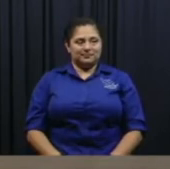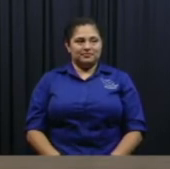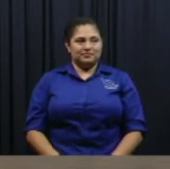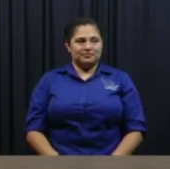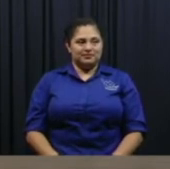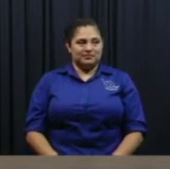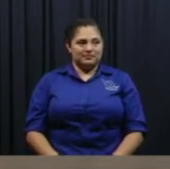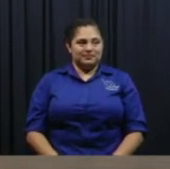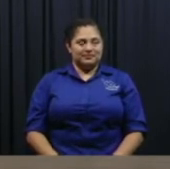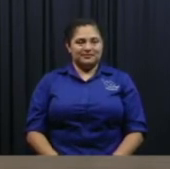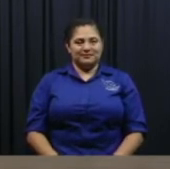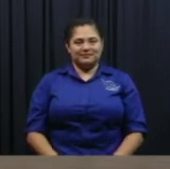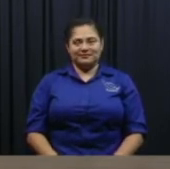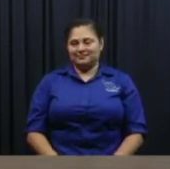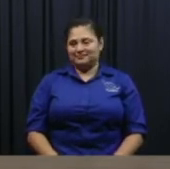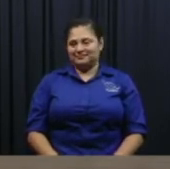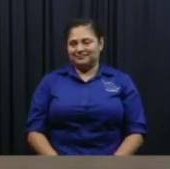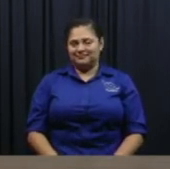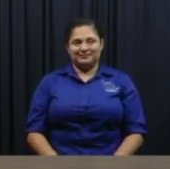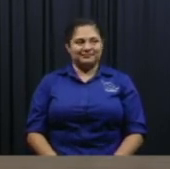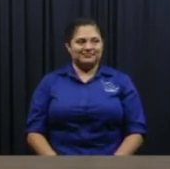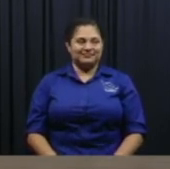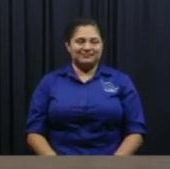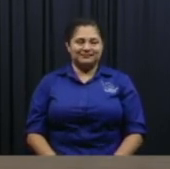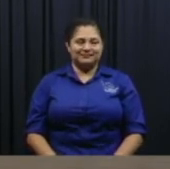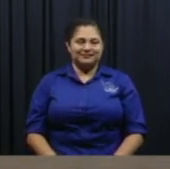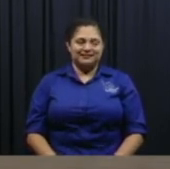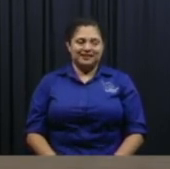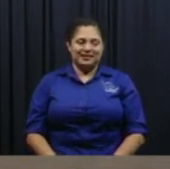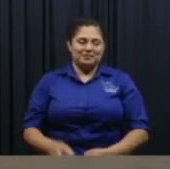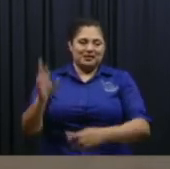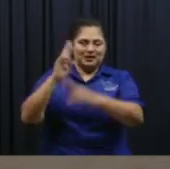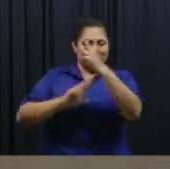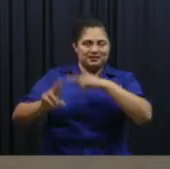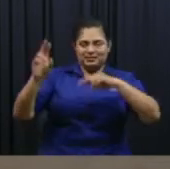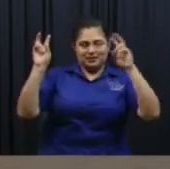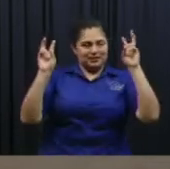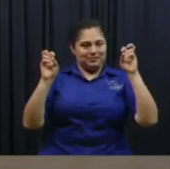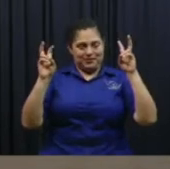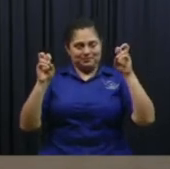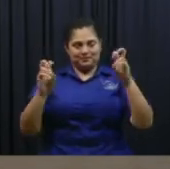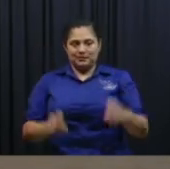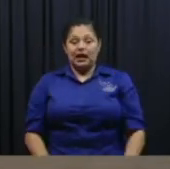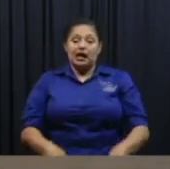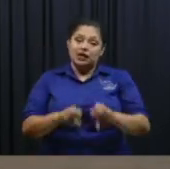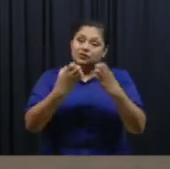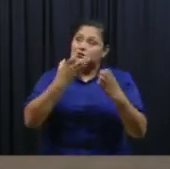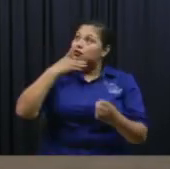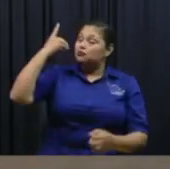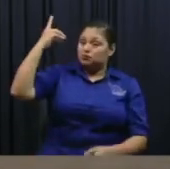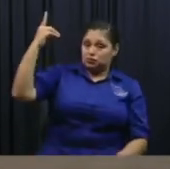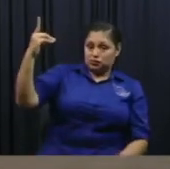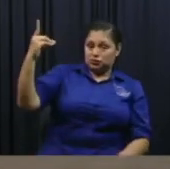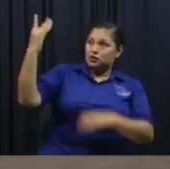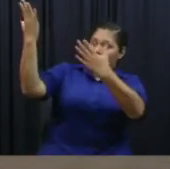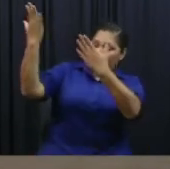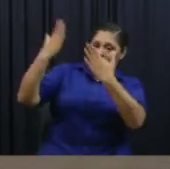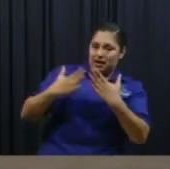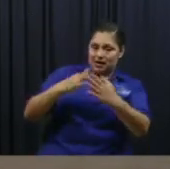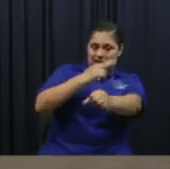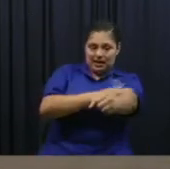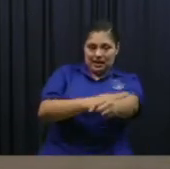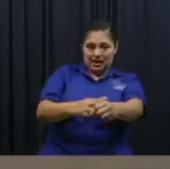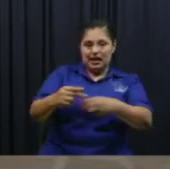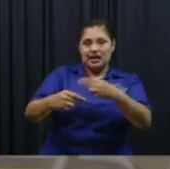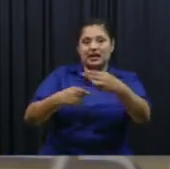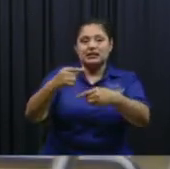el herenciador No a usted bueno volvamos otra vez aquí el asunto es que Dios nos dio una herencia